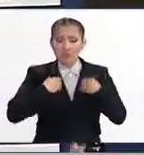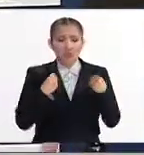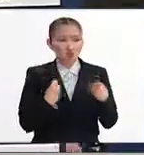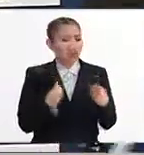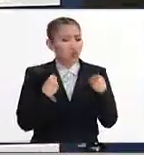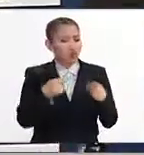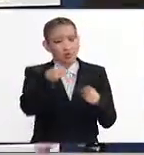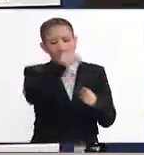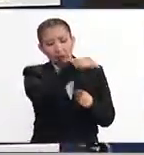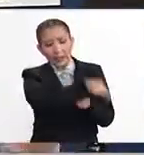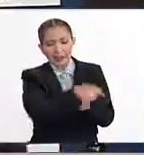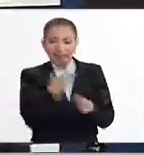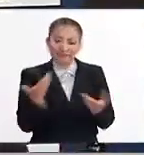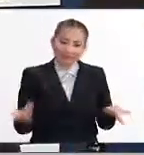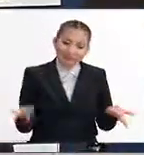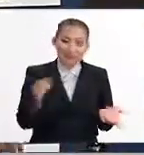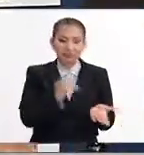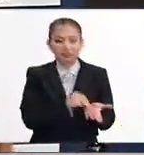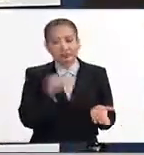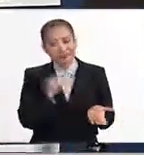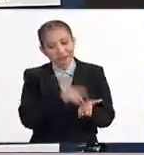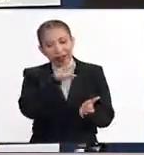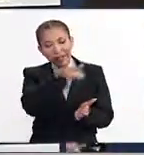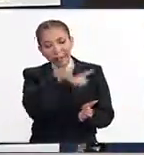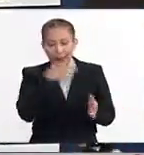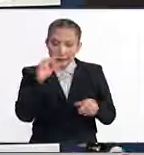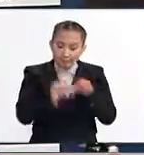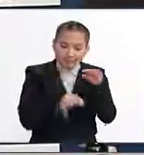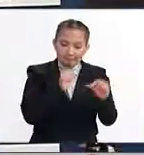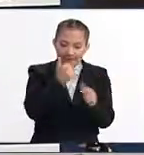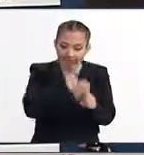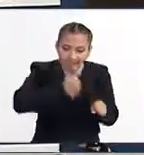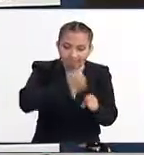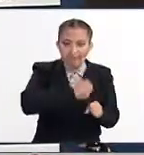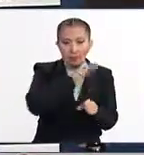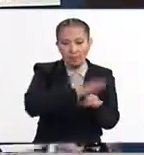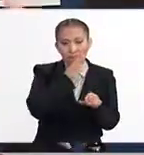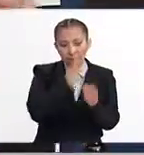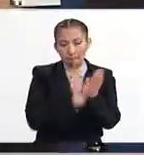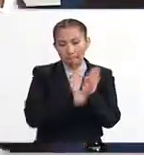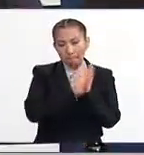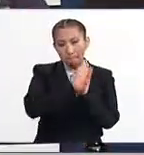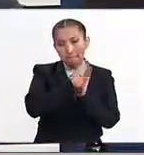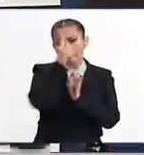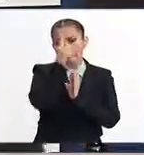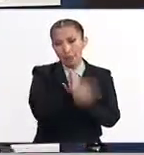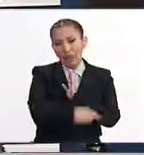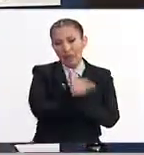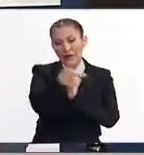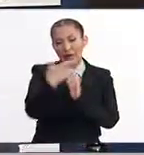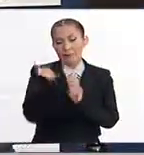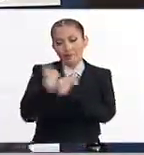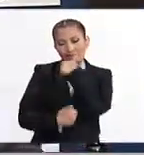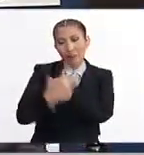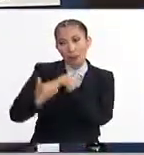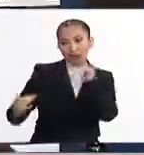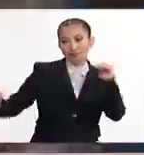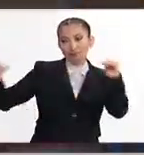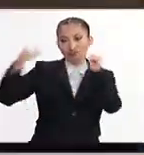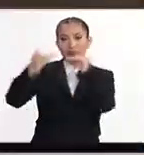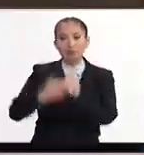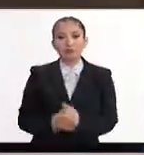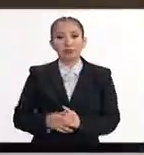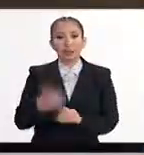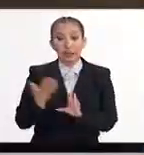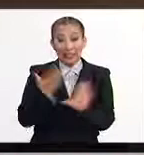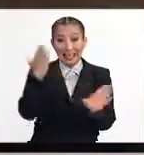en el plantel que todavía hay que llevarlos de a poco y tienen que prepararse cada vez mejor para poder competir en más alto nivel.